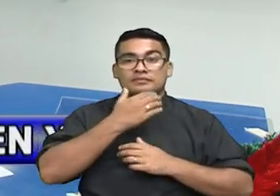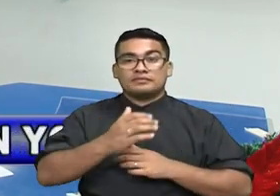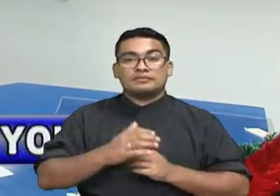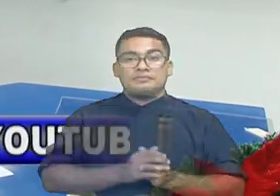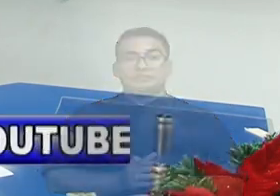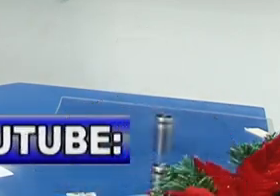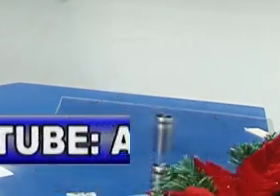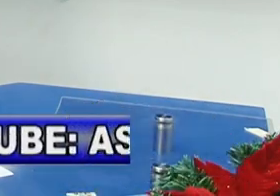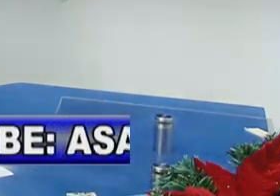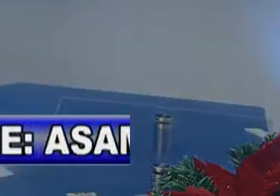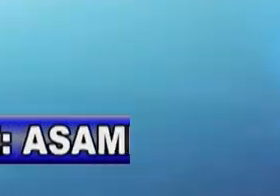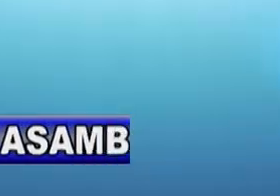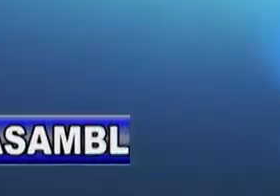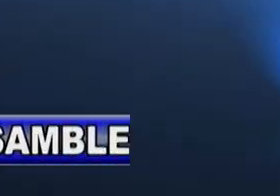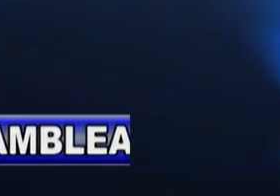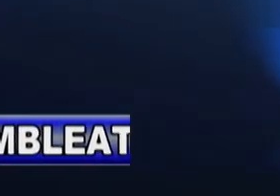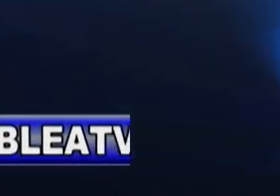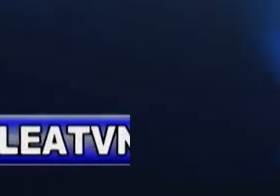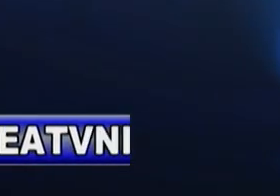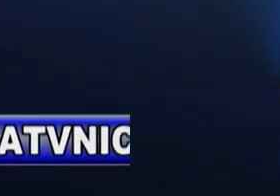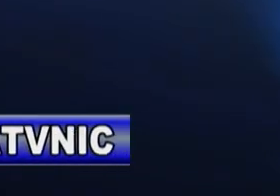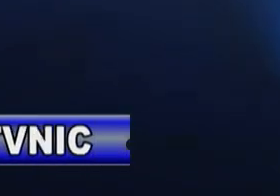diciembre.